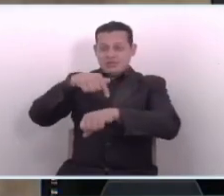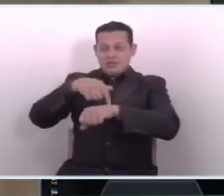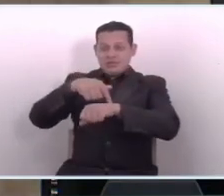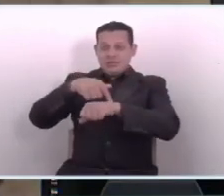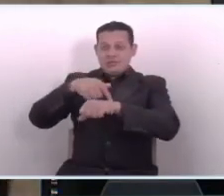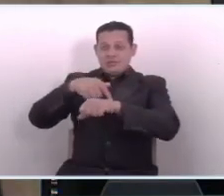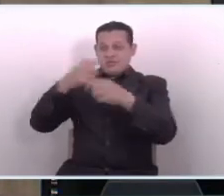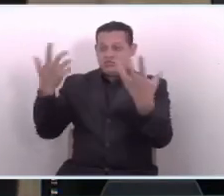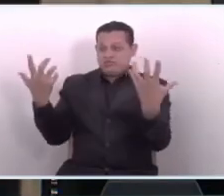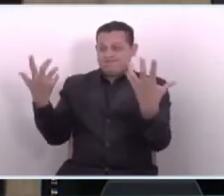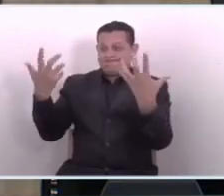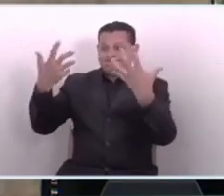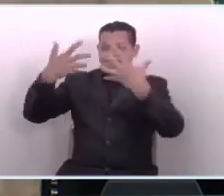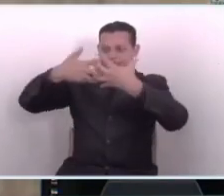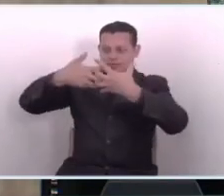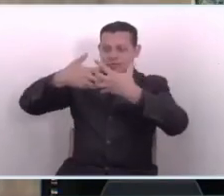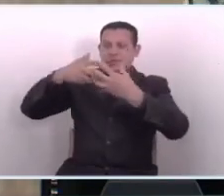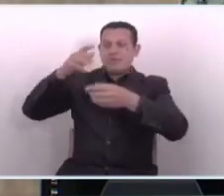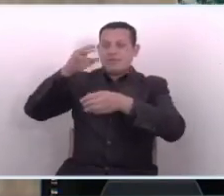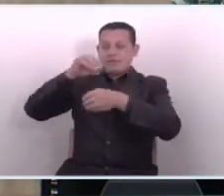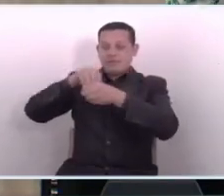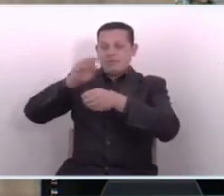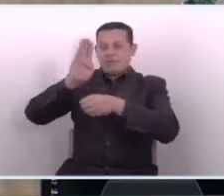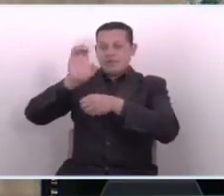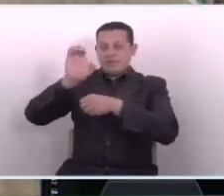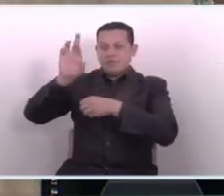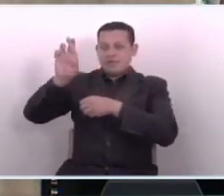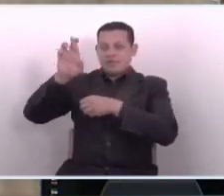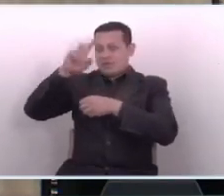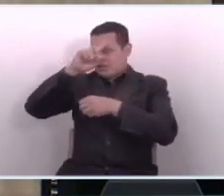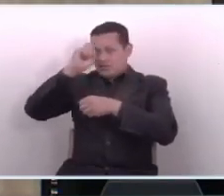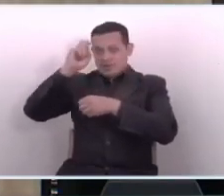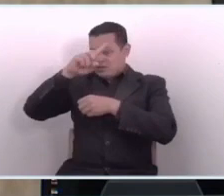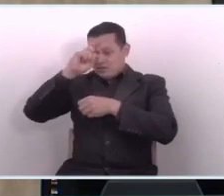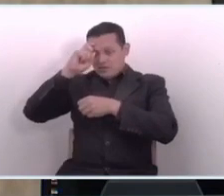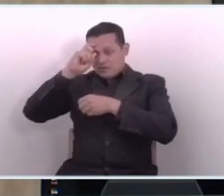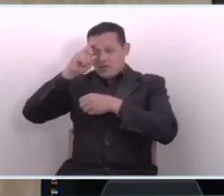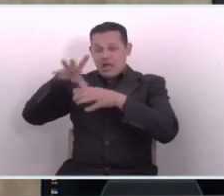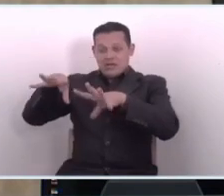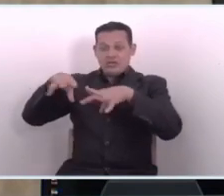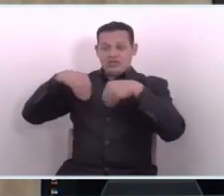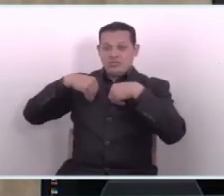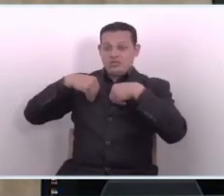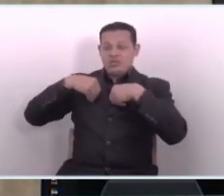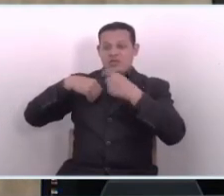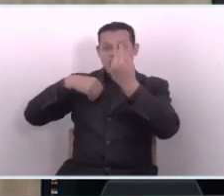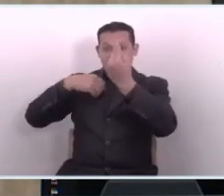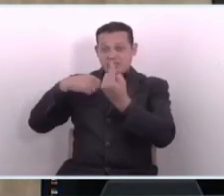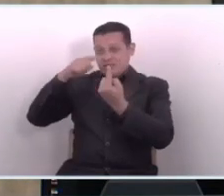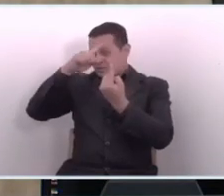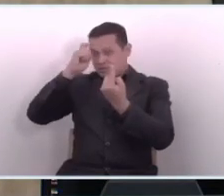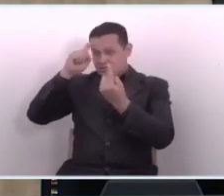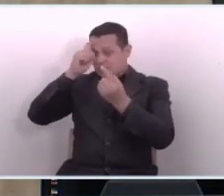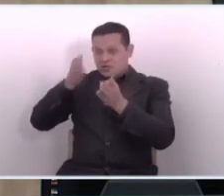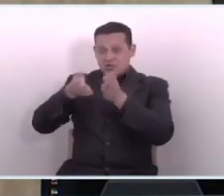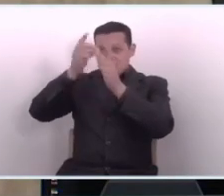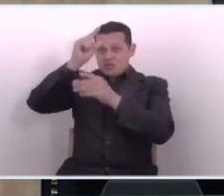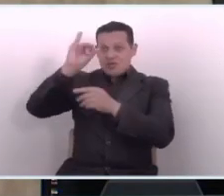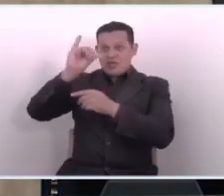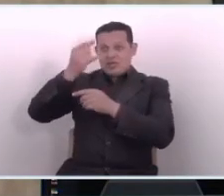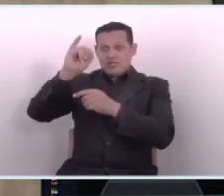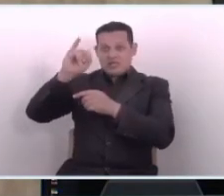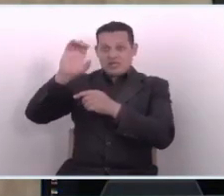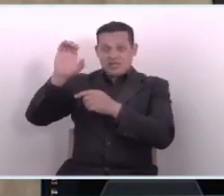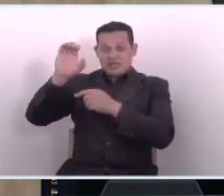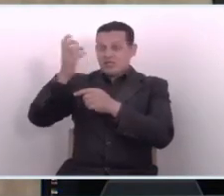una fusión, porque el Banco Central de Reserva va a hacer una absorción del personal de la DIGESTIC. Obviamente no se va